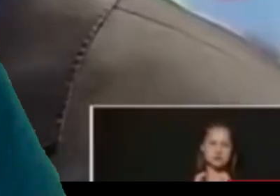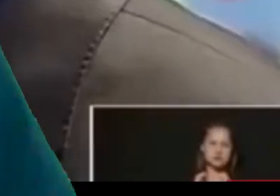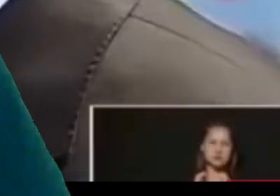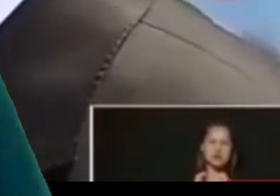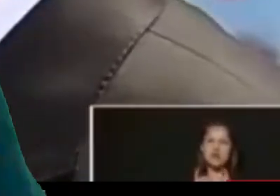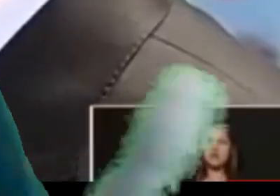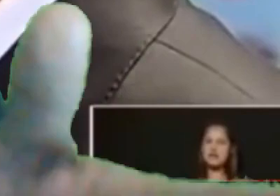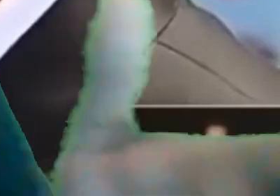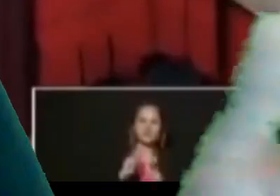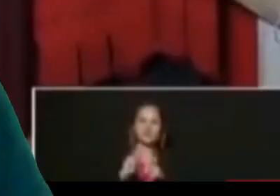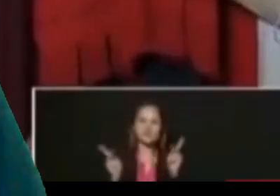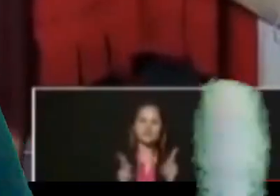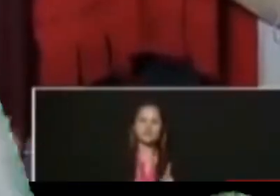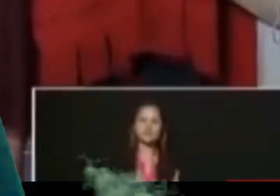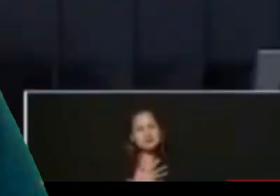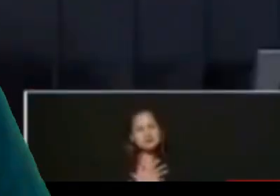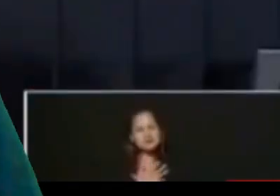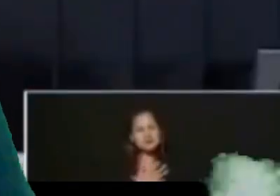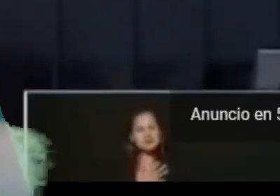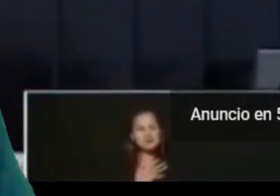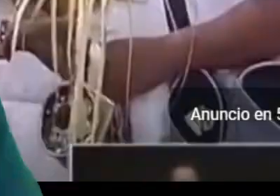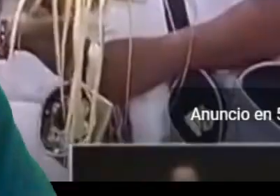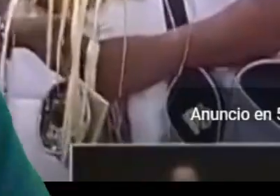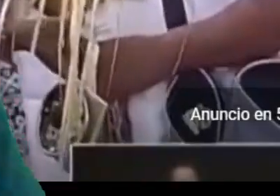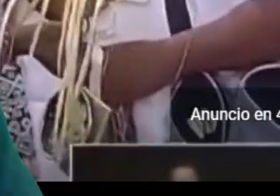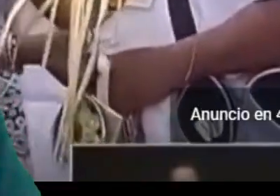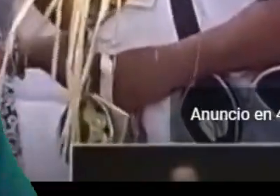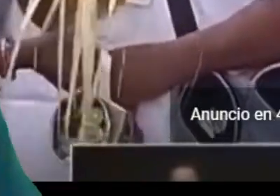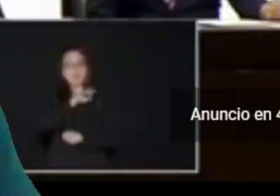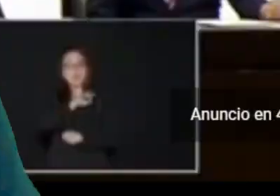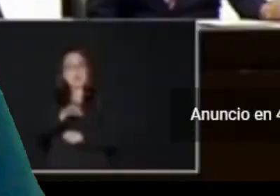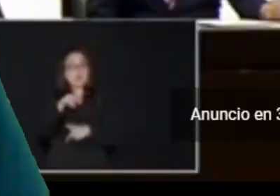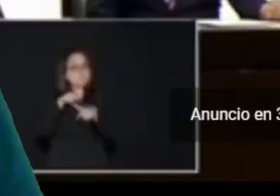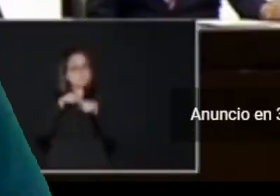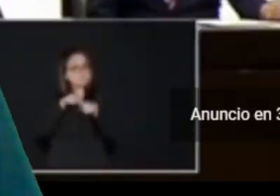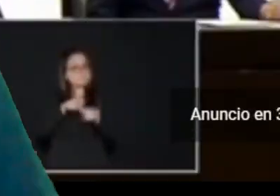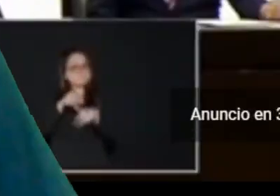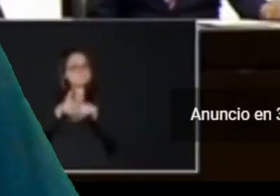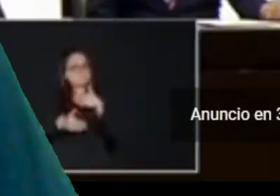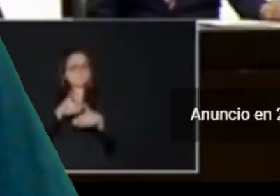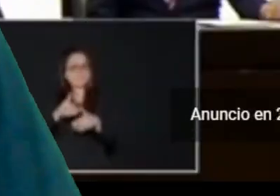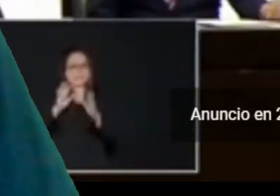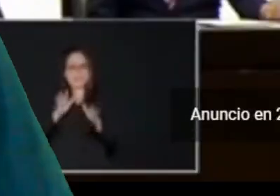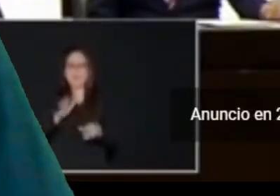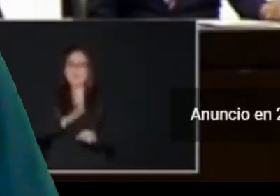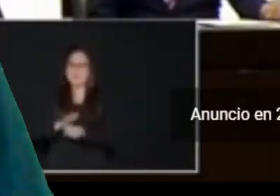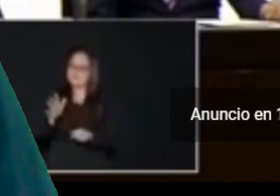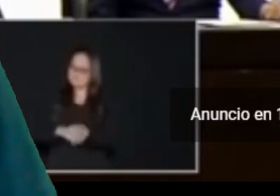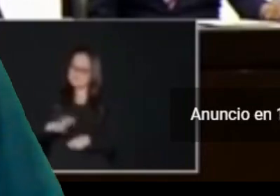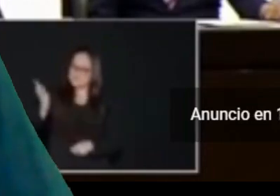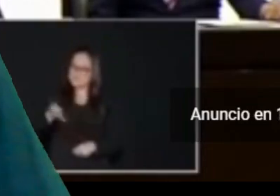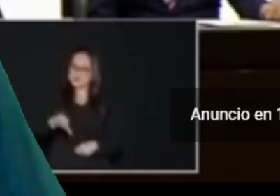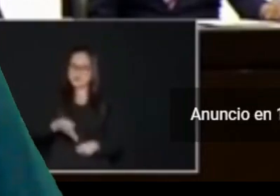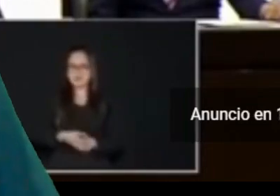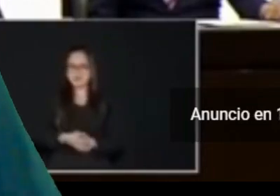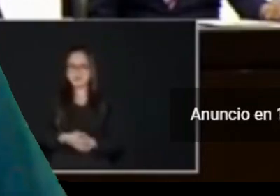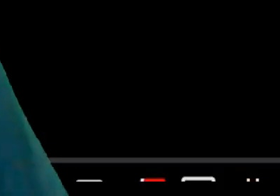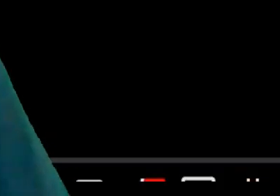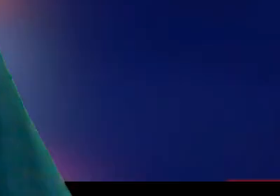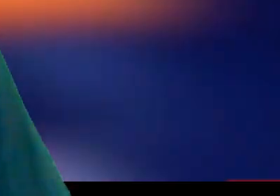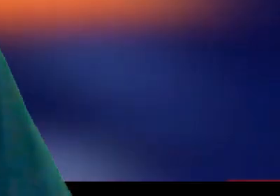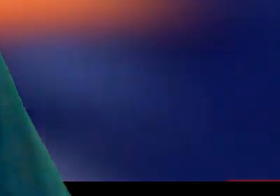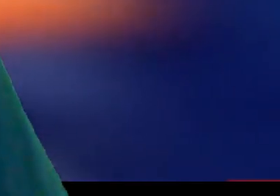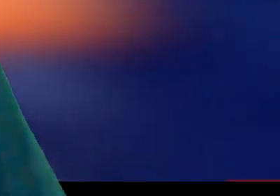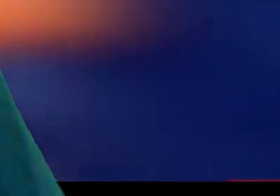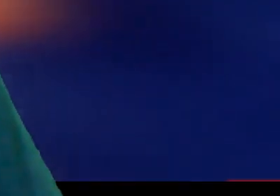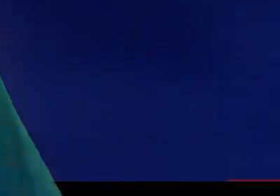Pues les quiero pedir, ya por cierre, les quiero pedir su ayuda. Pásense por mi canal de cursos, talleres